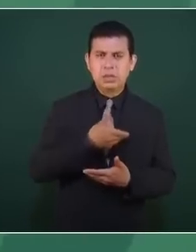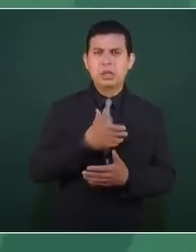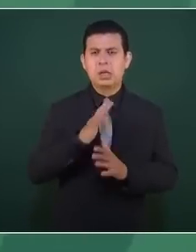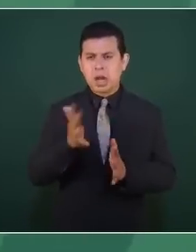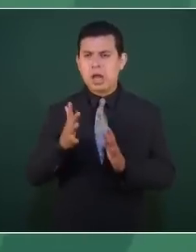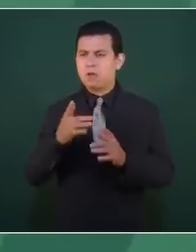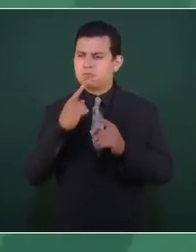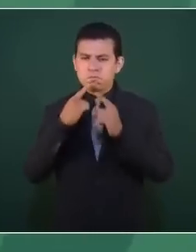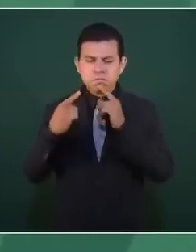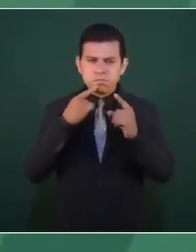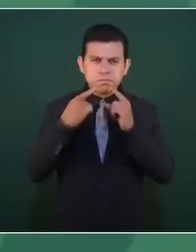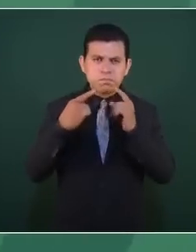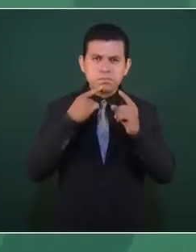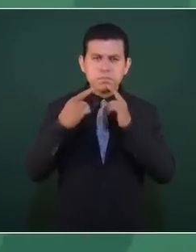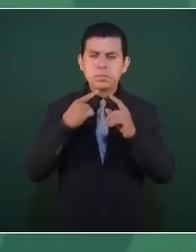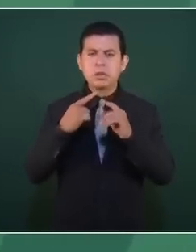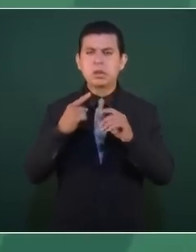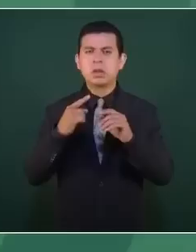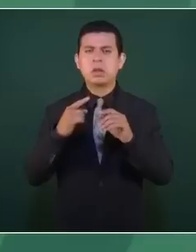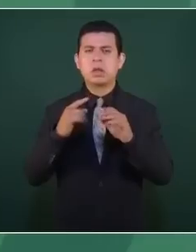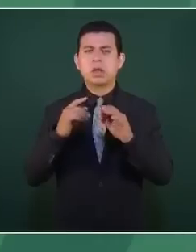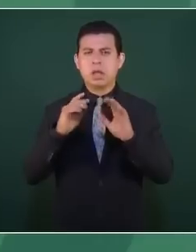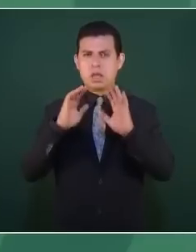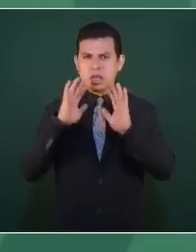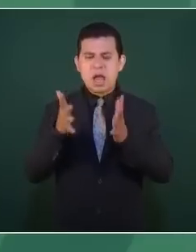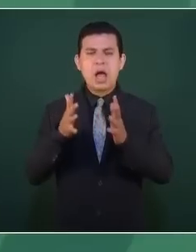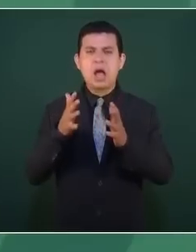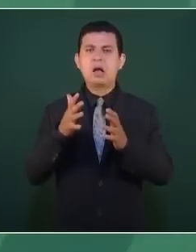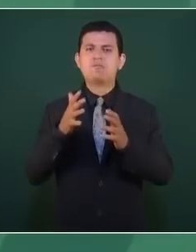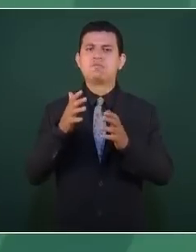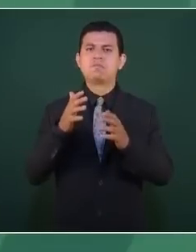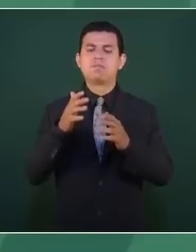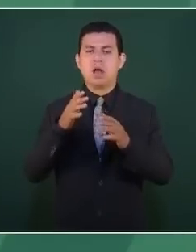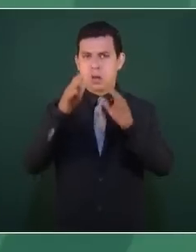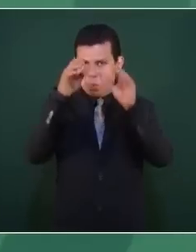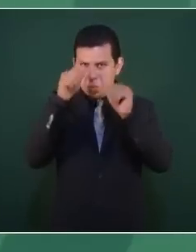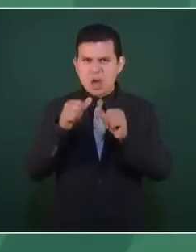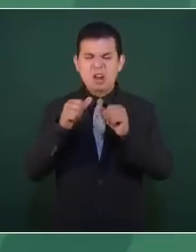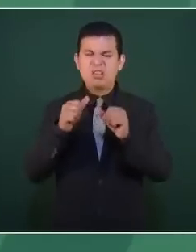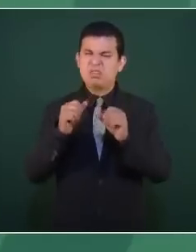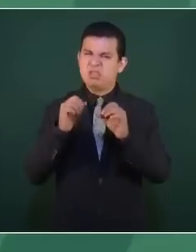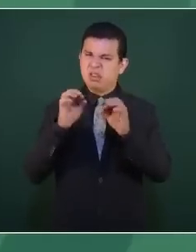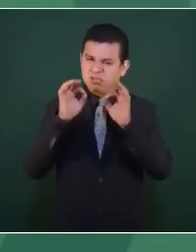se tomó una medida especial de